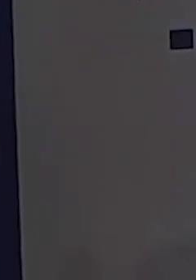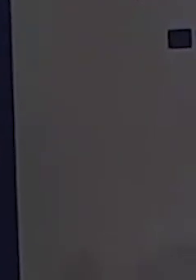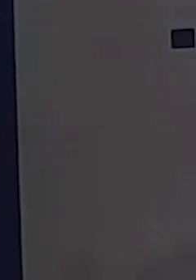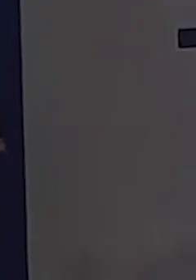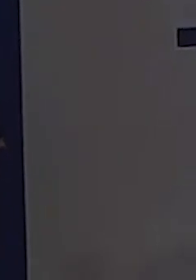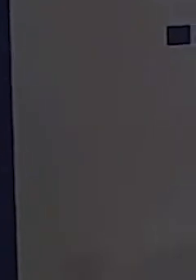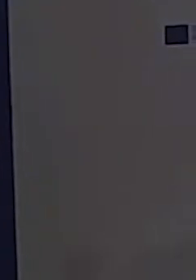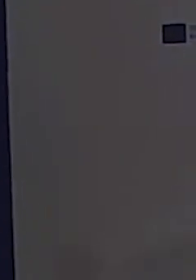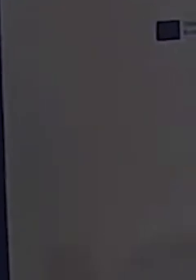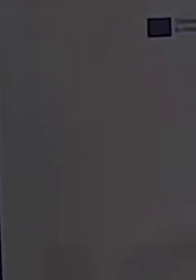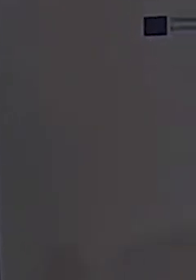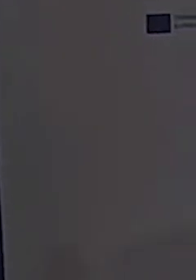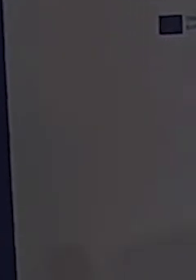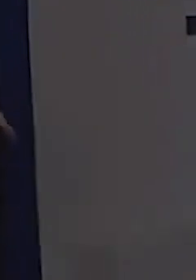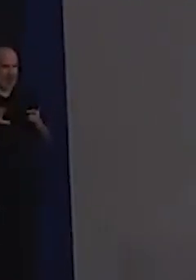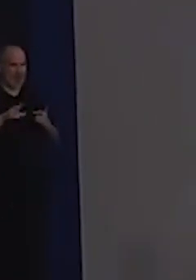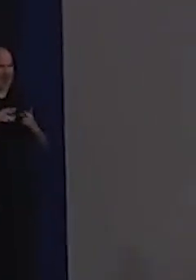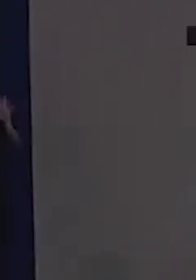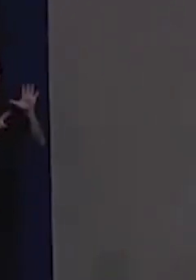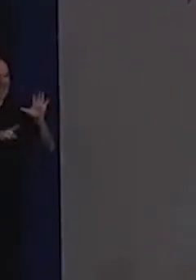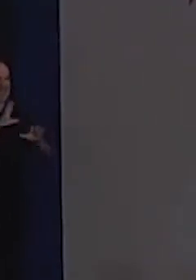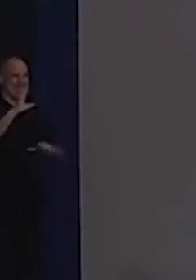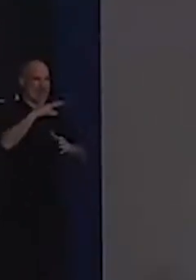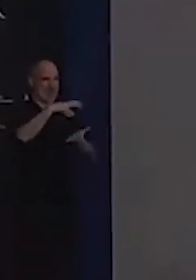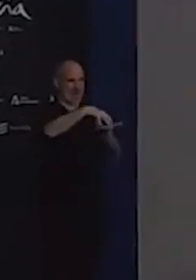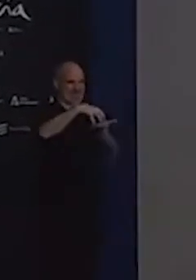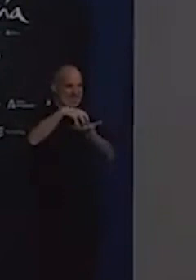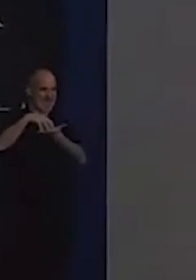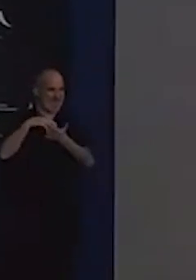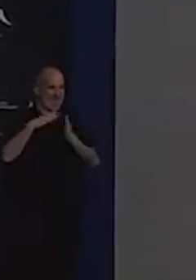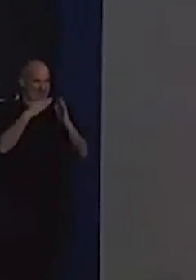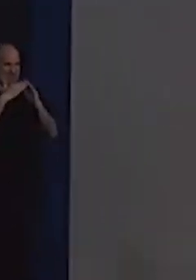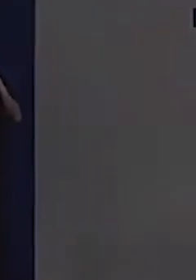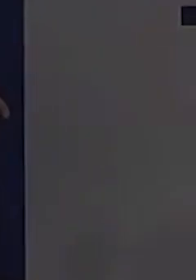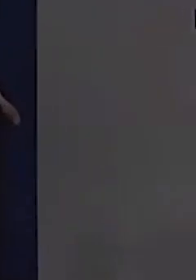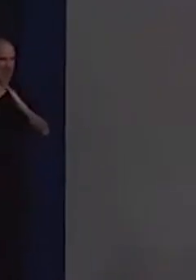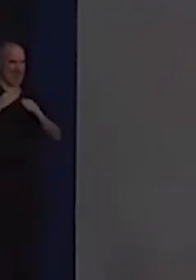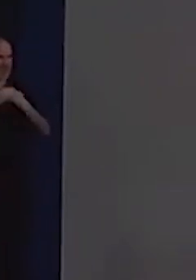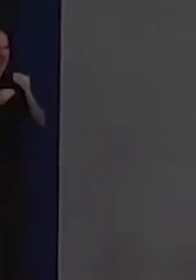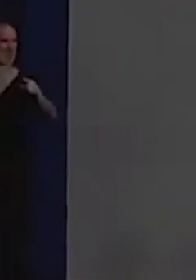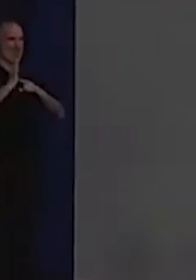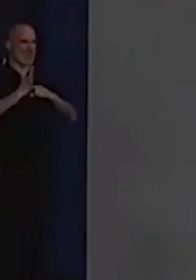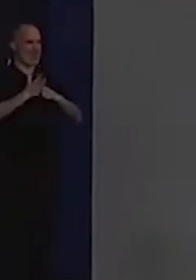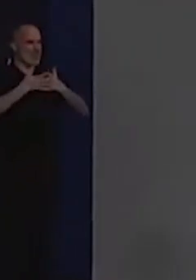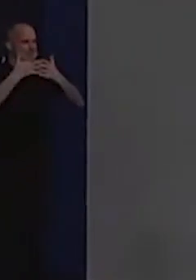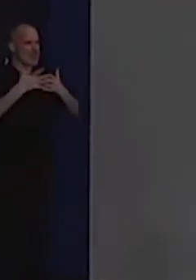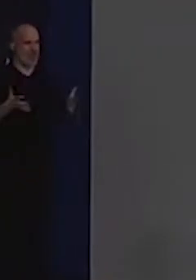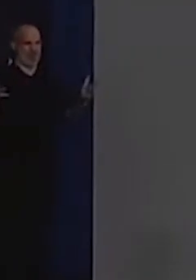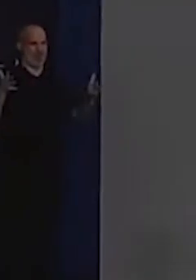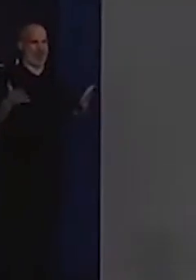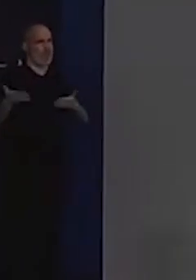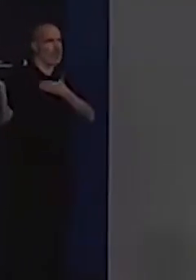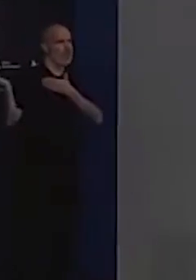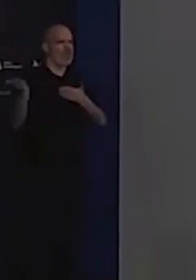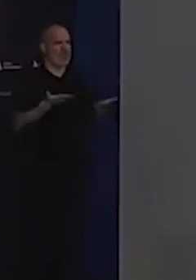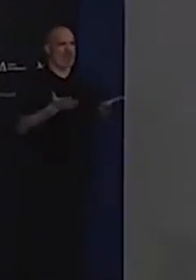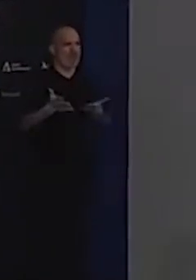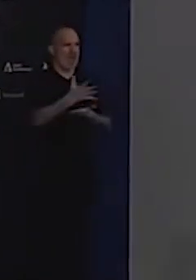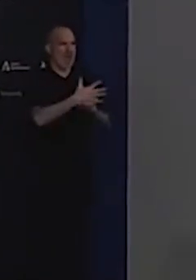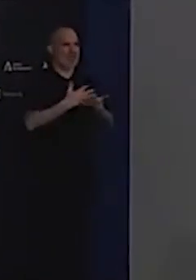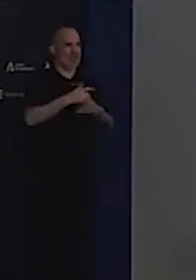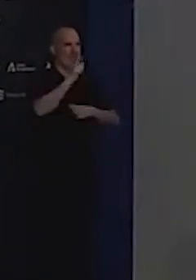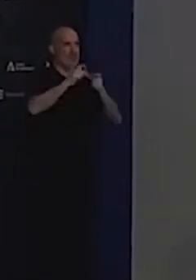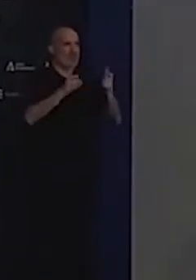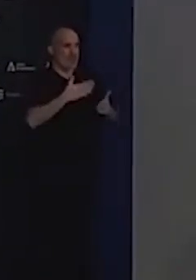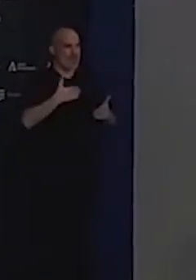mejor música y 75 casetas que hicieron nuestra feria, pues una feria muy grande. Damos la bienvenida a todos